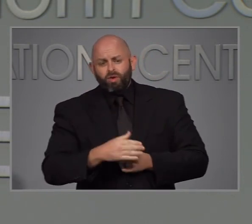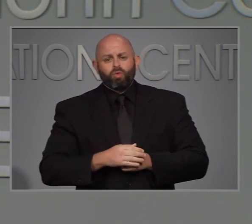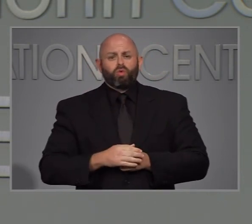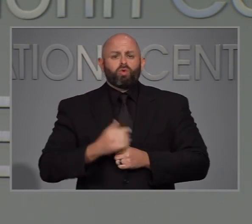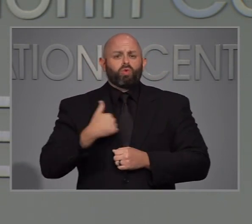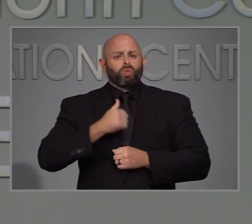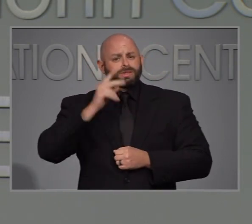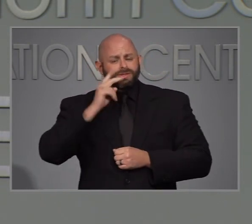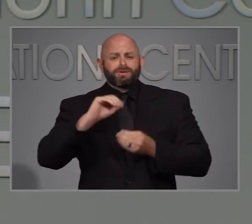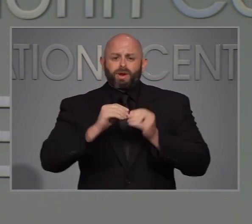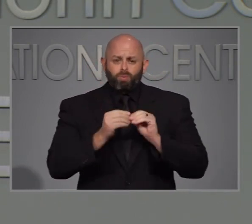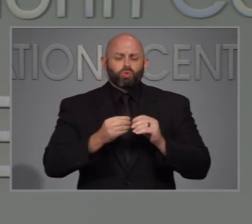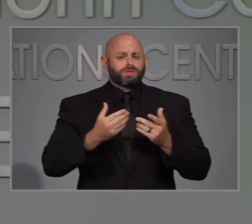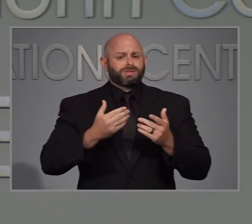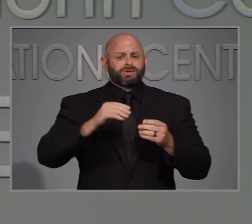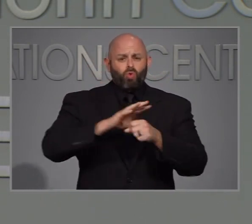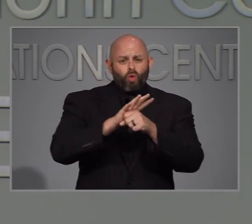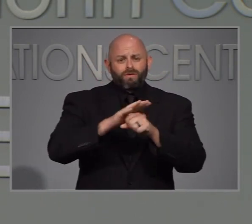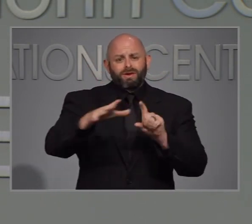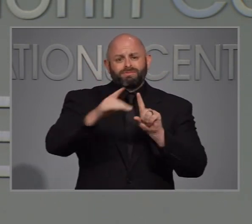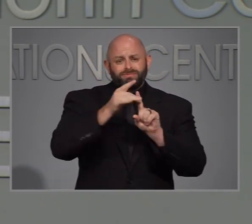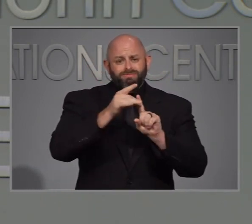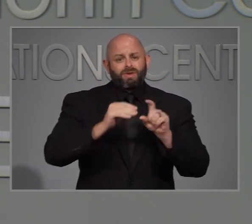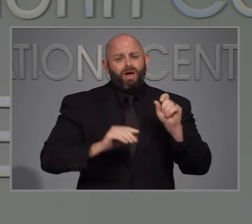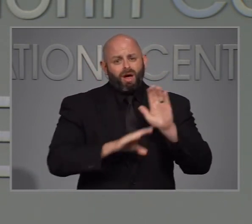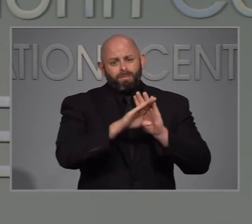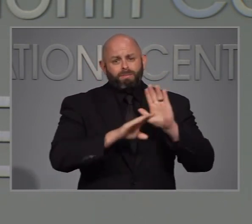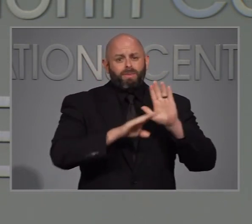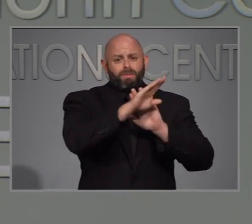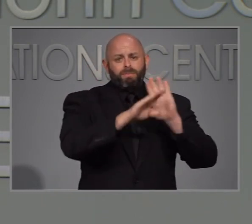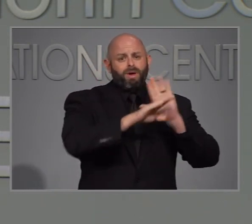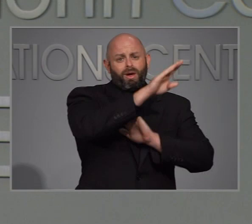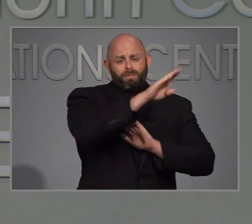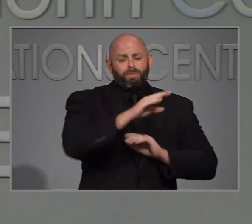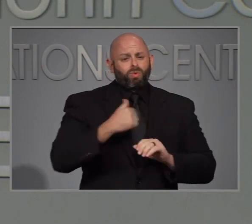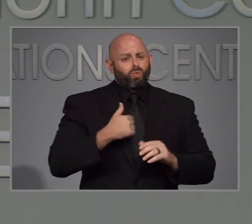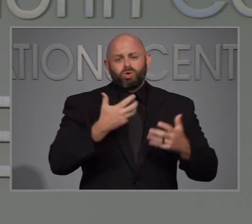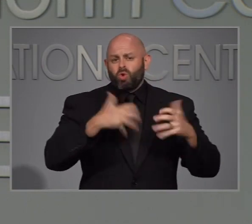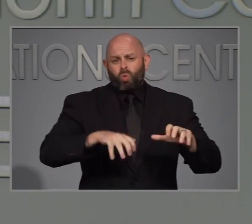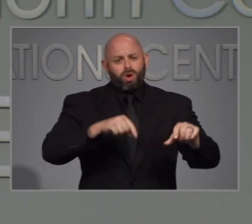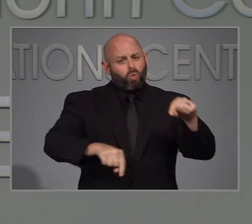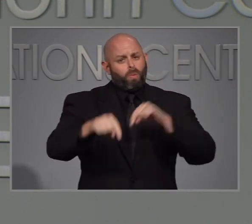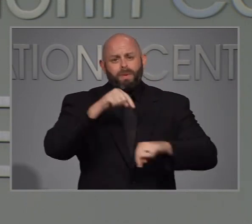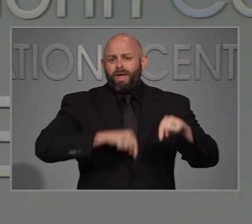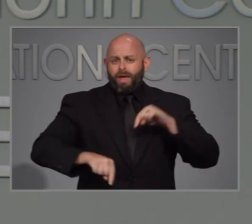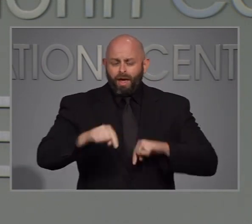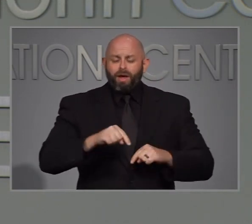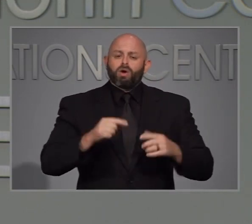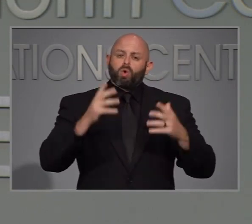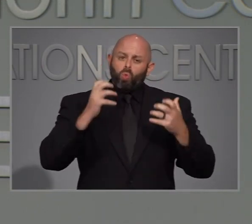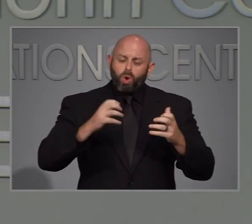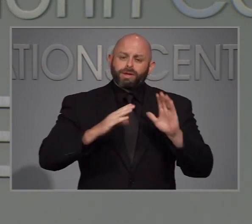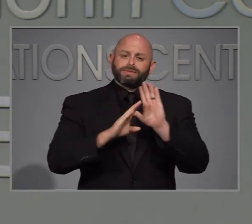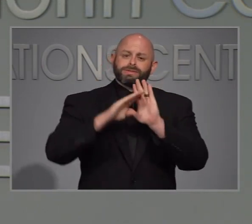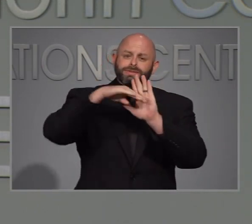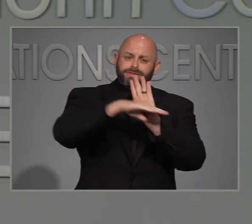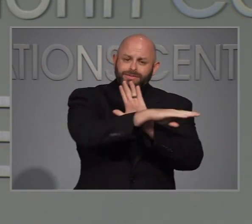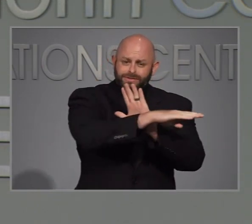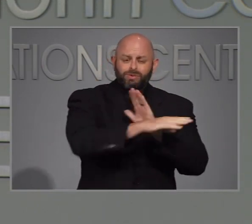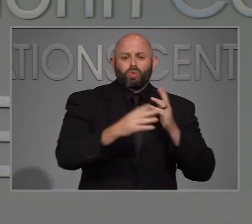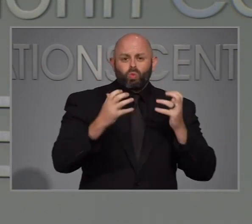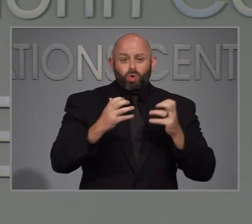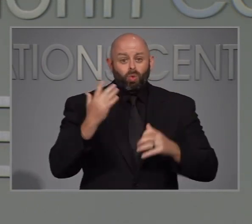datos científicos, y si las cifras continúan subiendo, nosotros tenemos que parar esto, y si es que nosotros